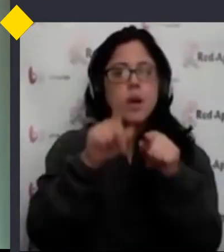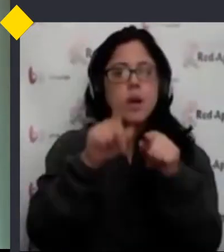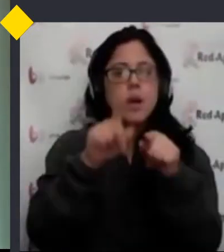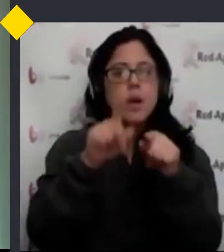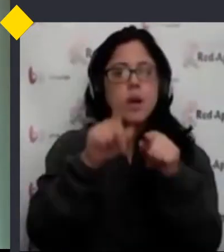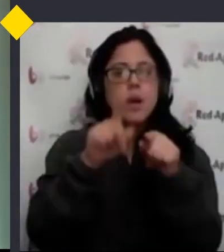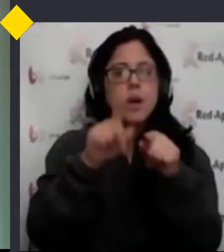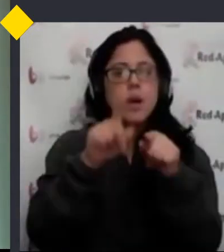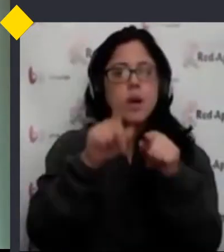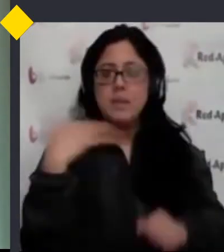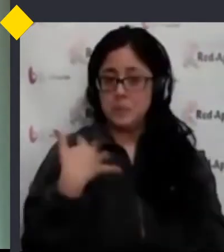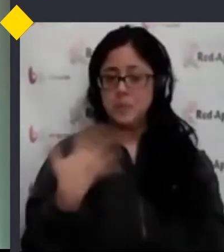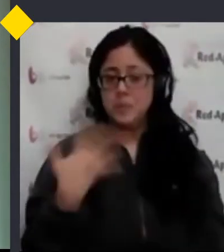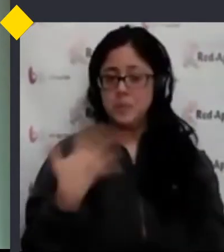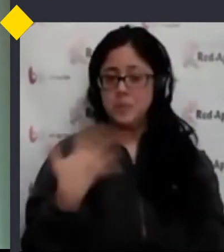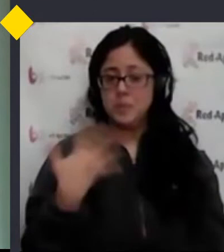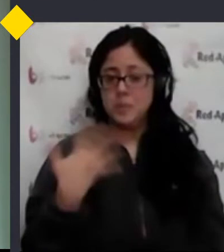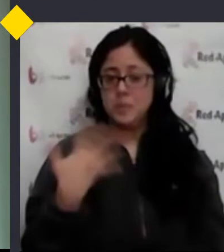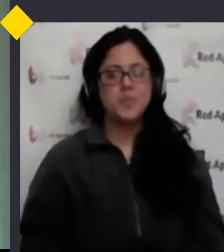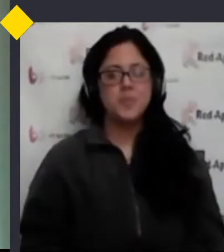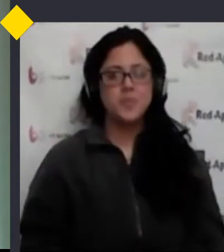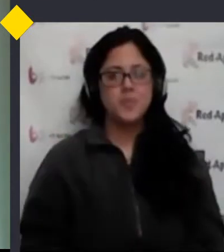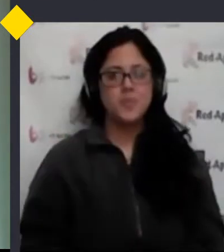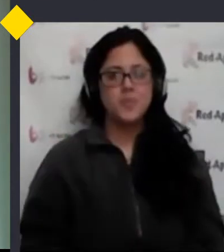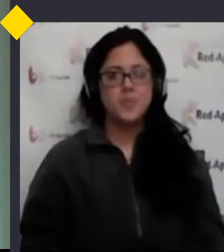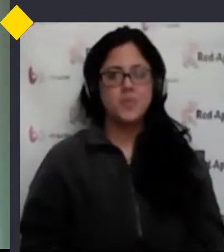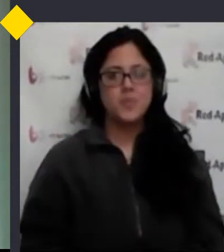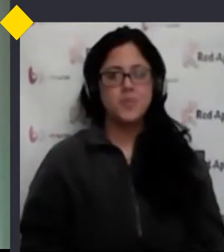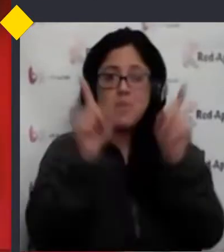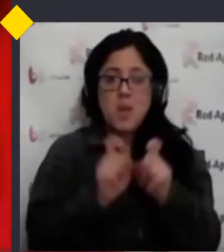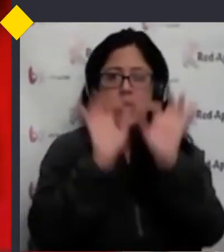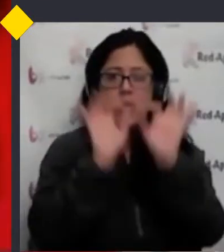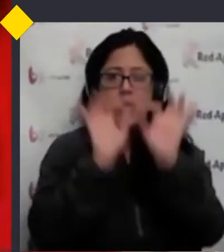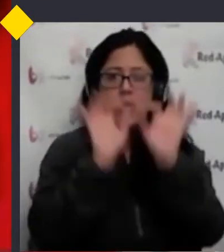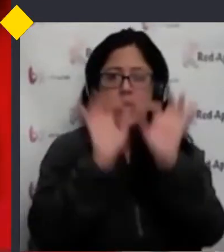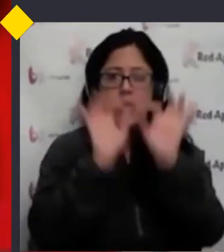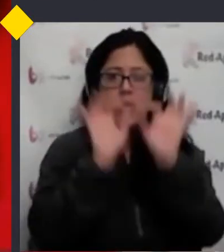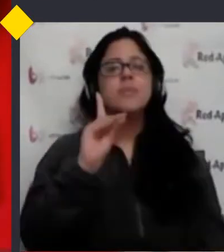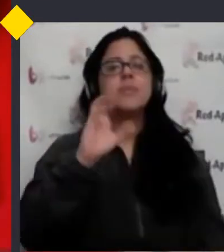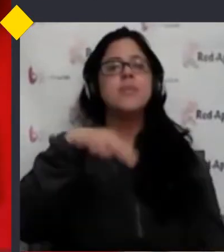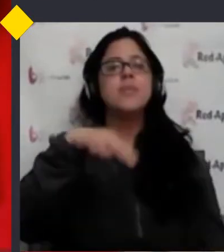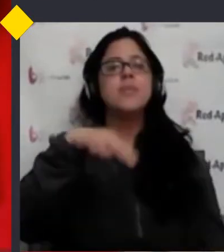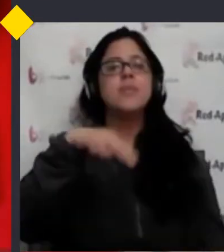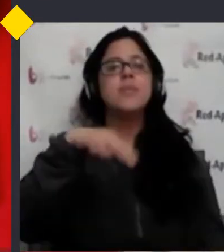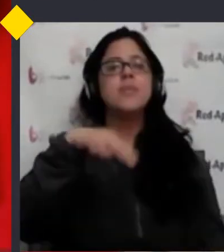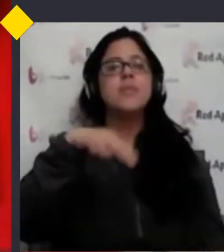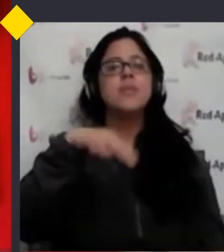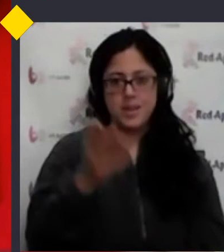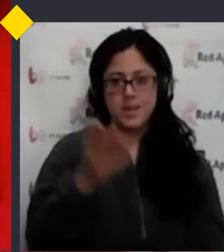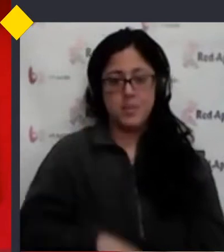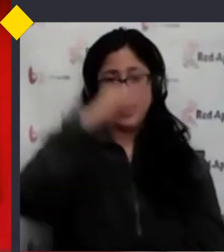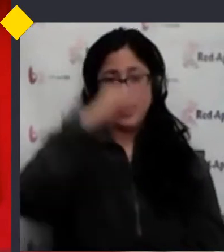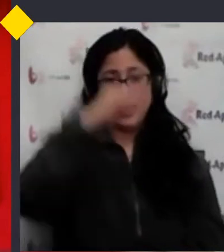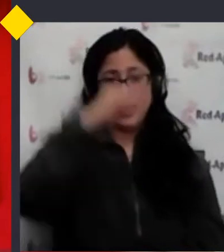interesantes. Pero ahora yendo a preguntas un poquito más específicas. Denise, para ti, a lo largo de tu experiencia laboral en